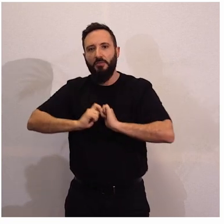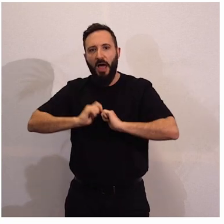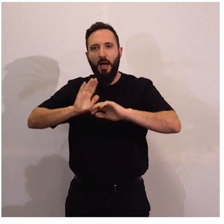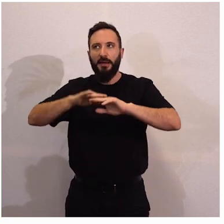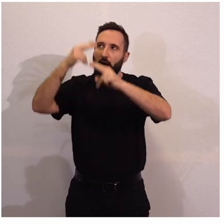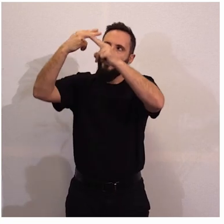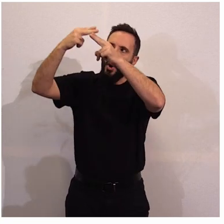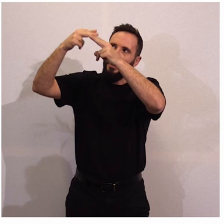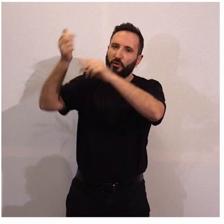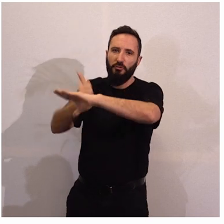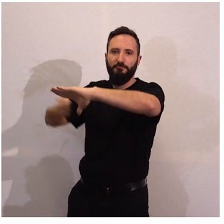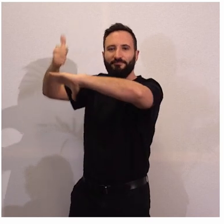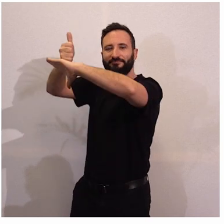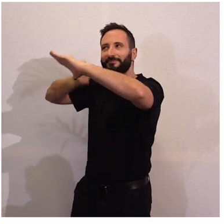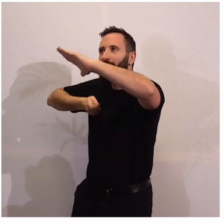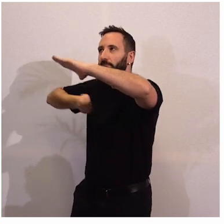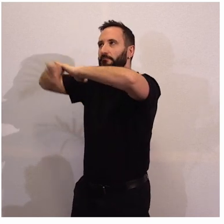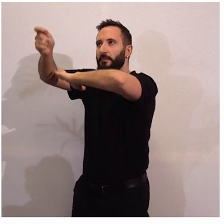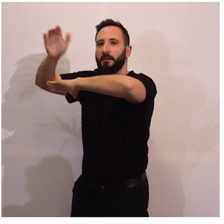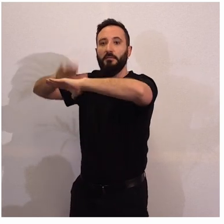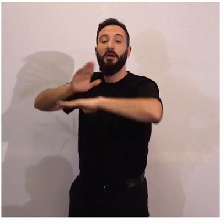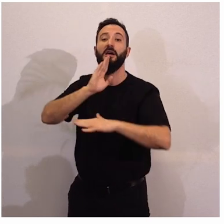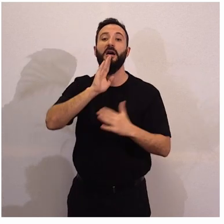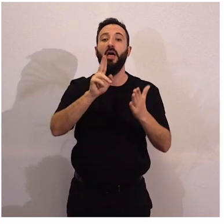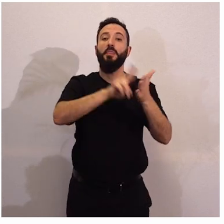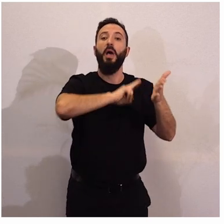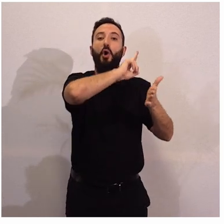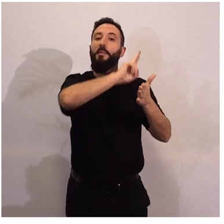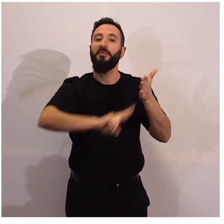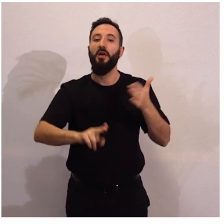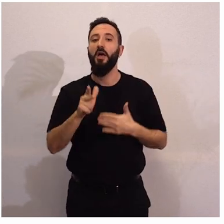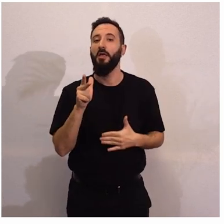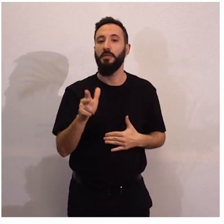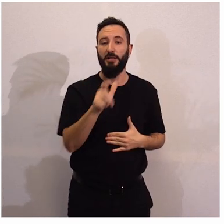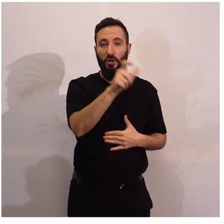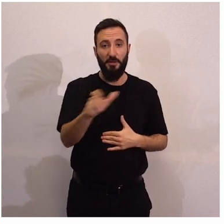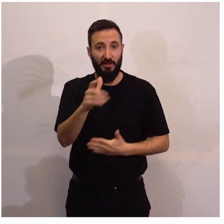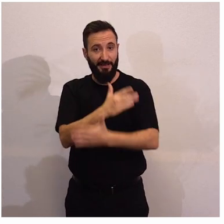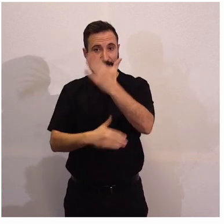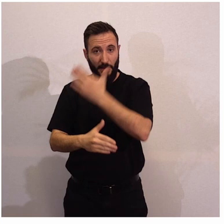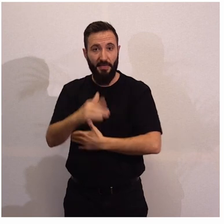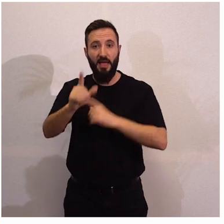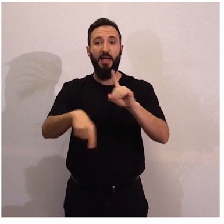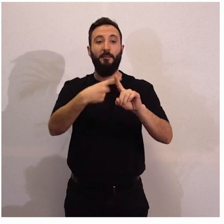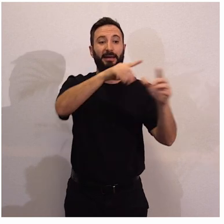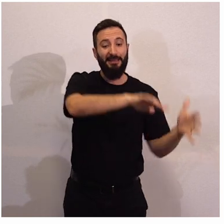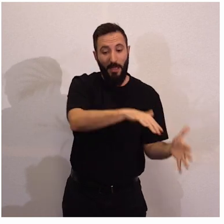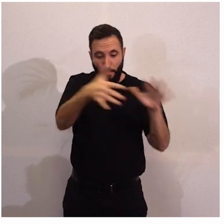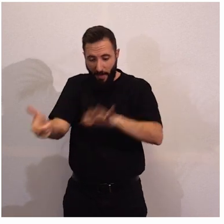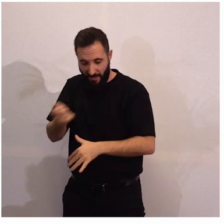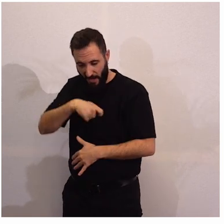de los políticos para cambiar. La Convención de Derechos de las Personas con Discapacidad y la transposición a España y todas